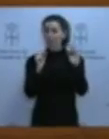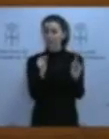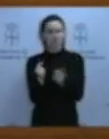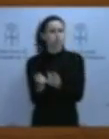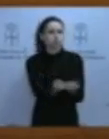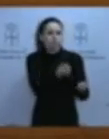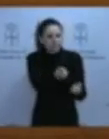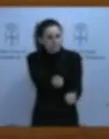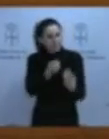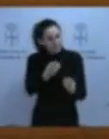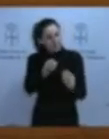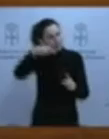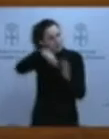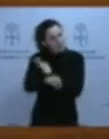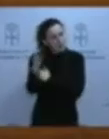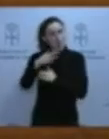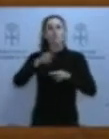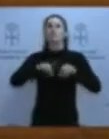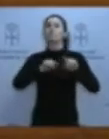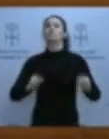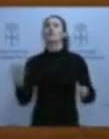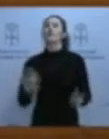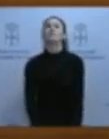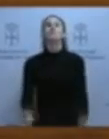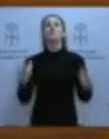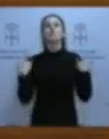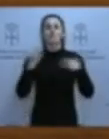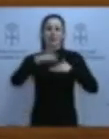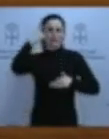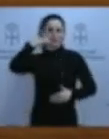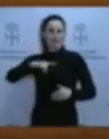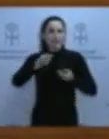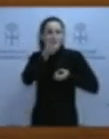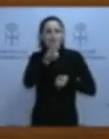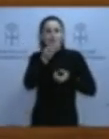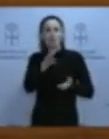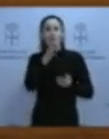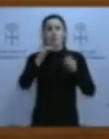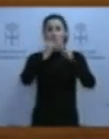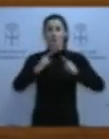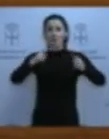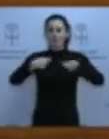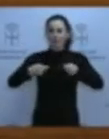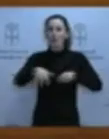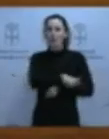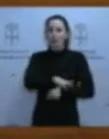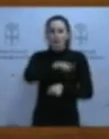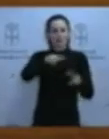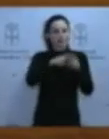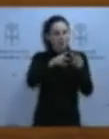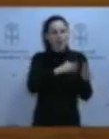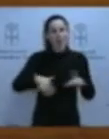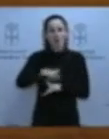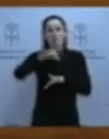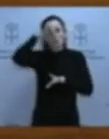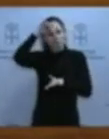bastante información y el Principado debe de tomar cartas sobre este asunto. Cada mercado es un espacio social, cultural y económico con